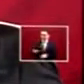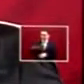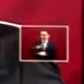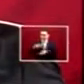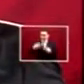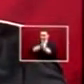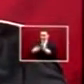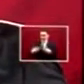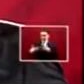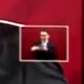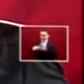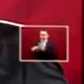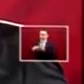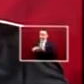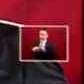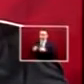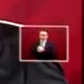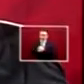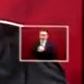la de Estados Unidos.